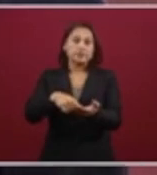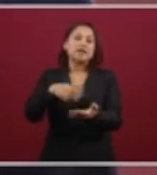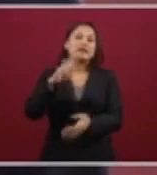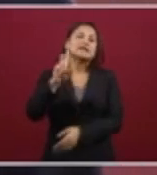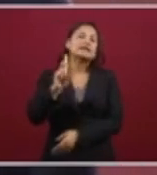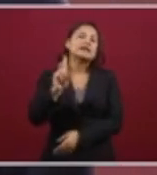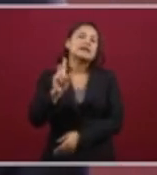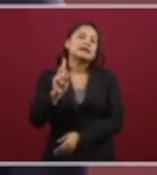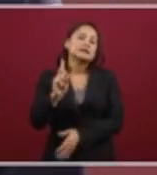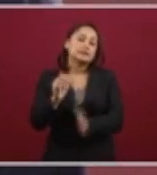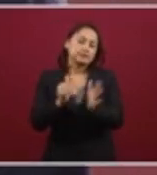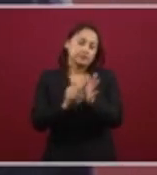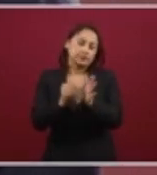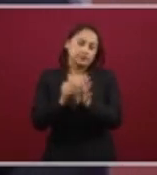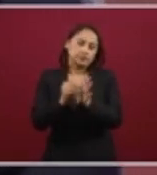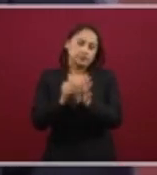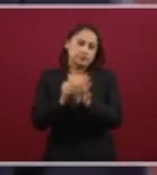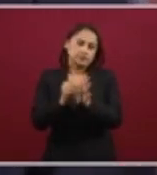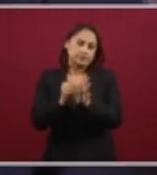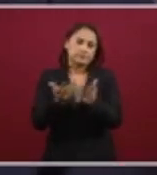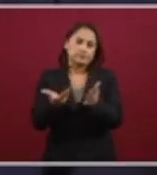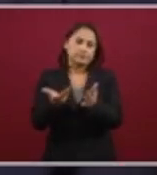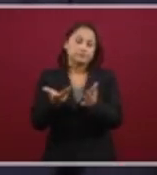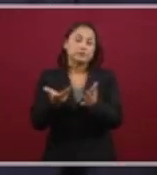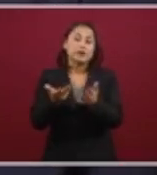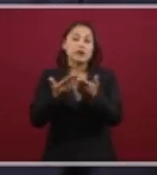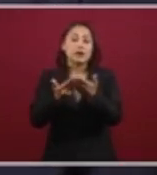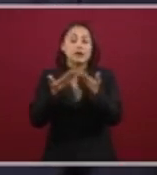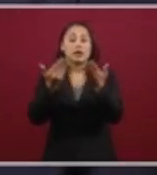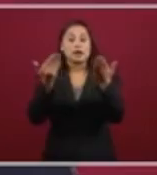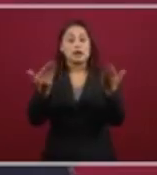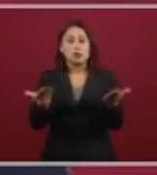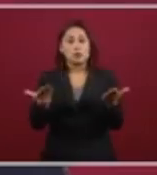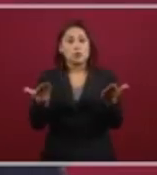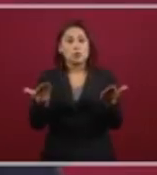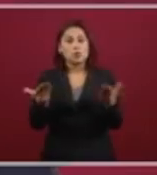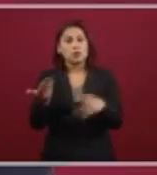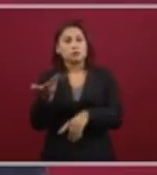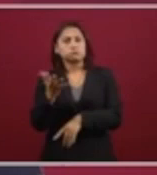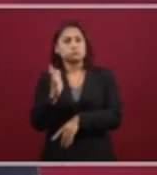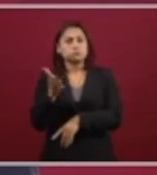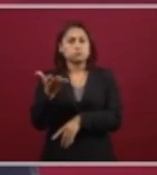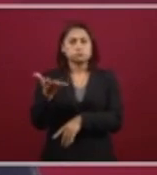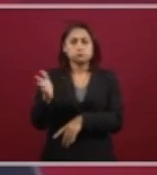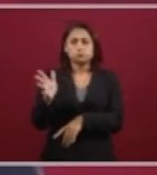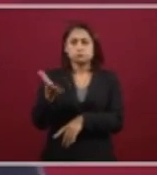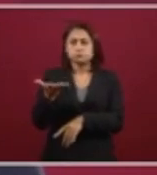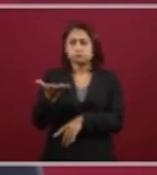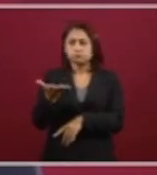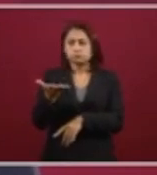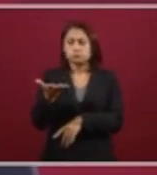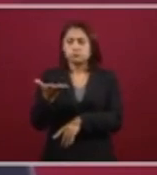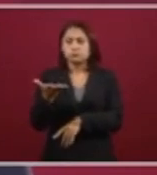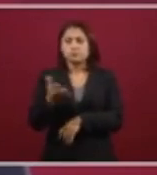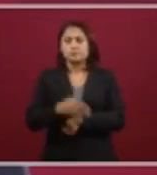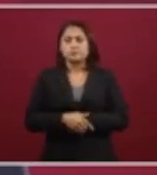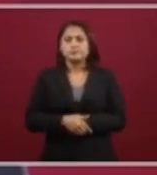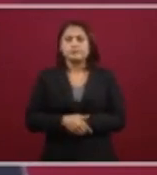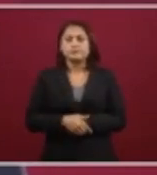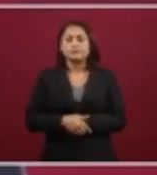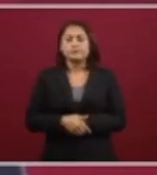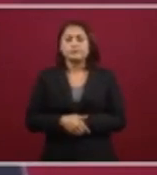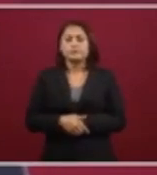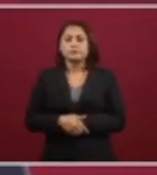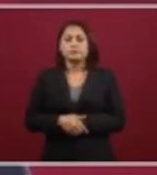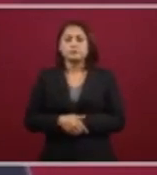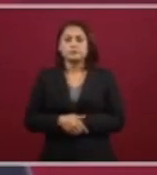Y ahora deben estar a favor de lo que estamos haciendo